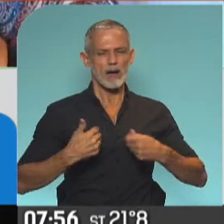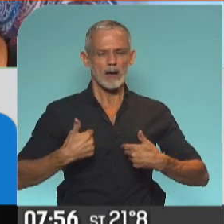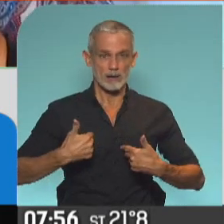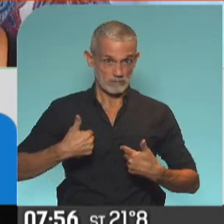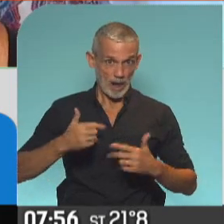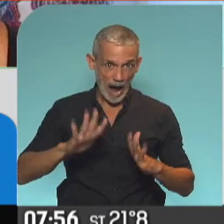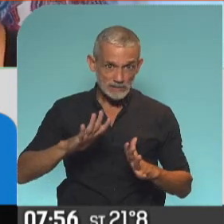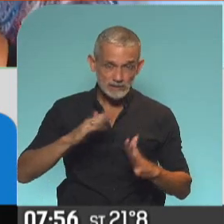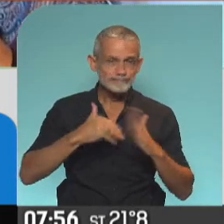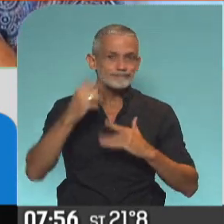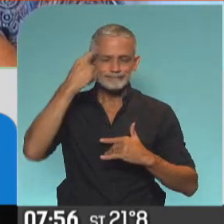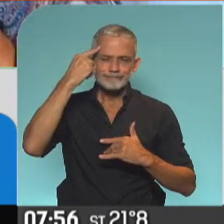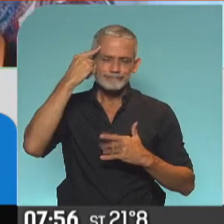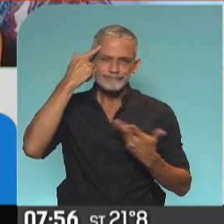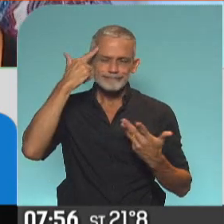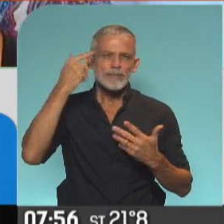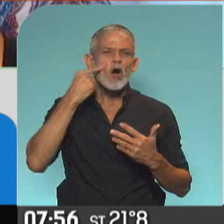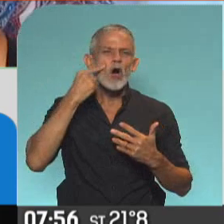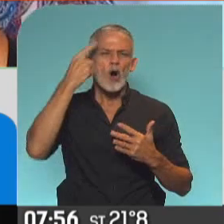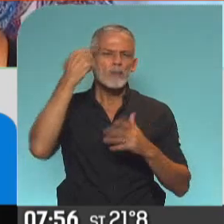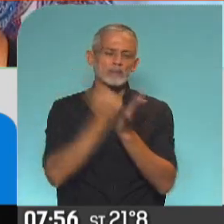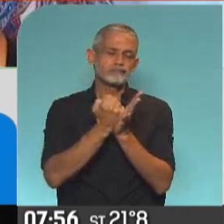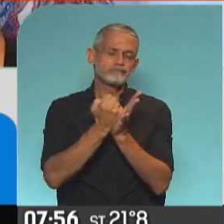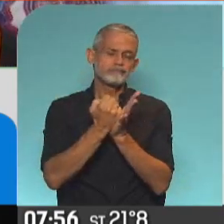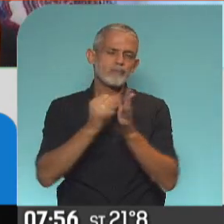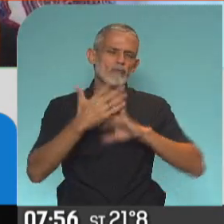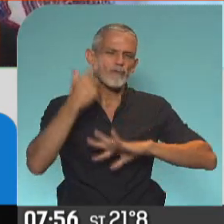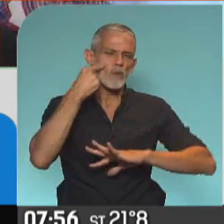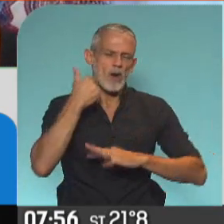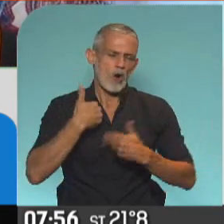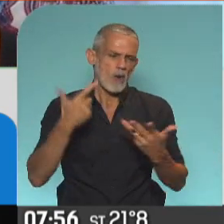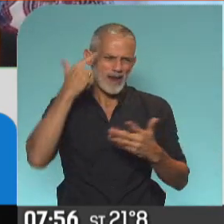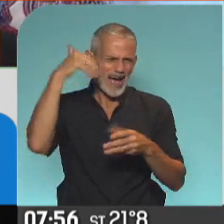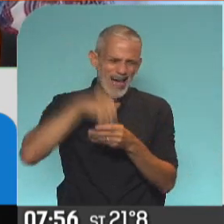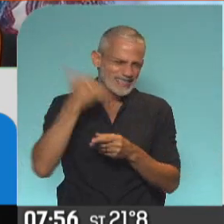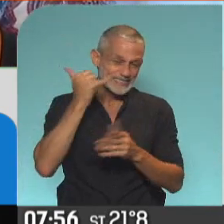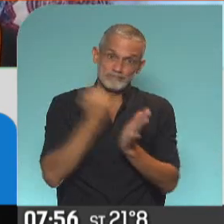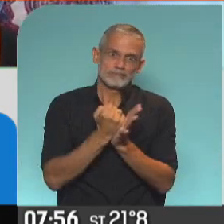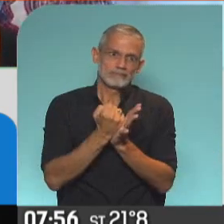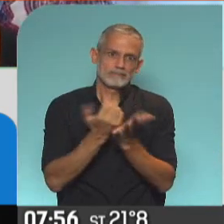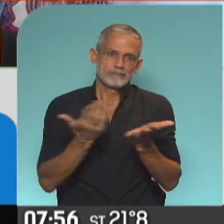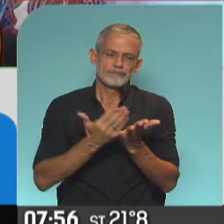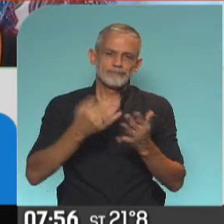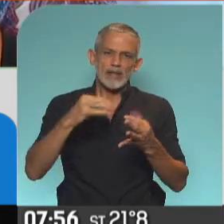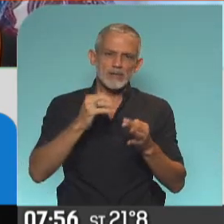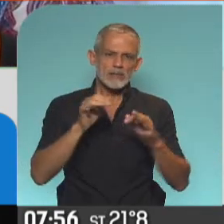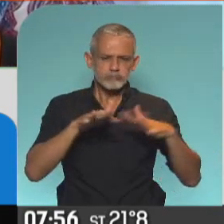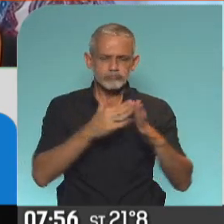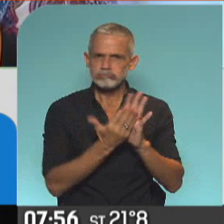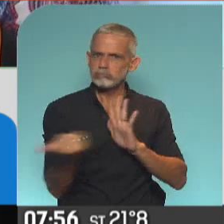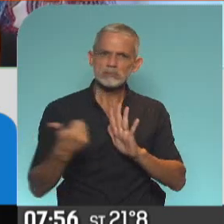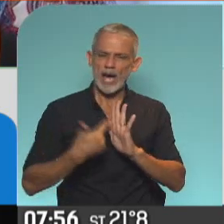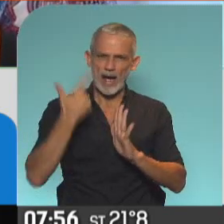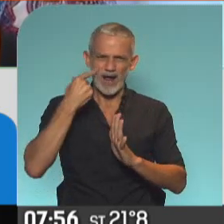la construcción patriarcal de nuestros modos masculinos. Bueno, es necesario sacudir eso. Yo estoy absolutamente